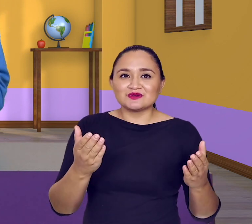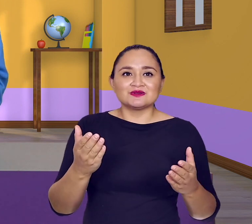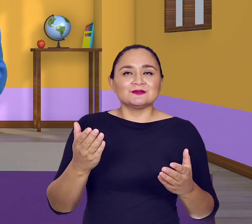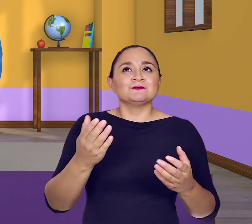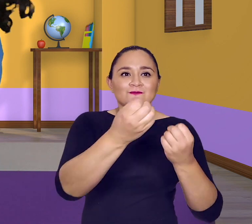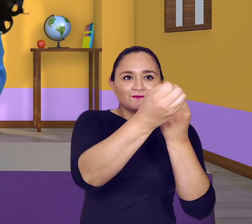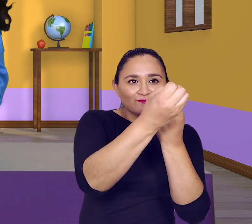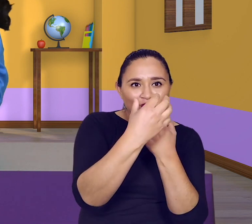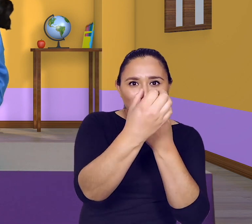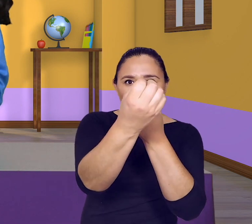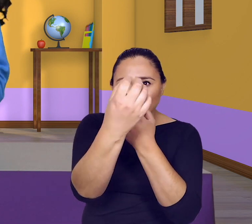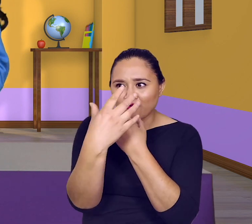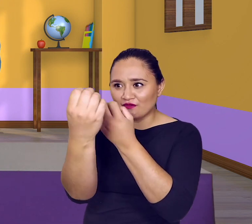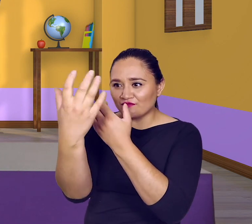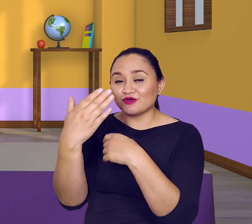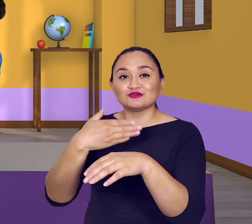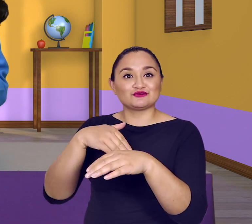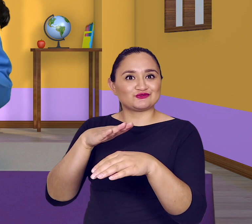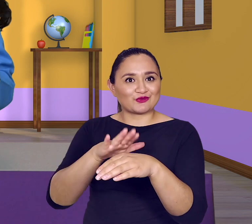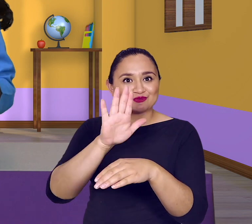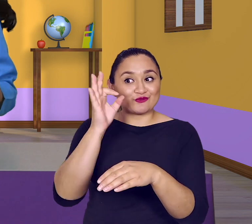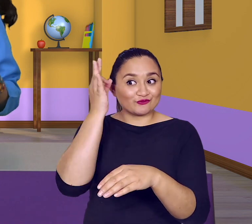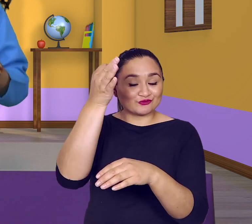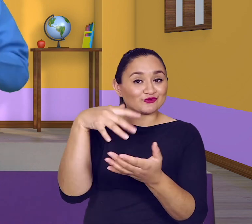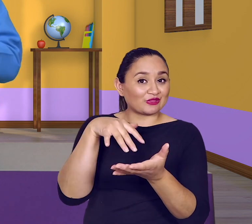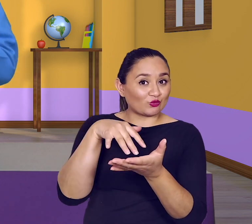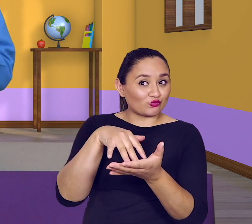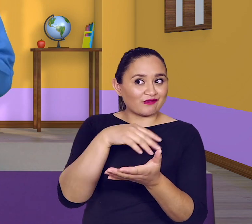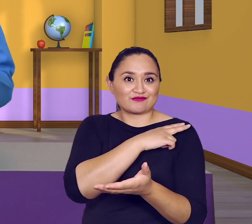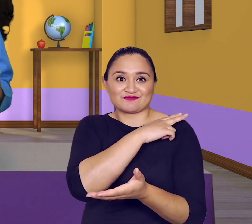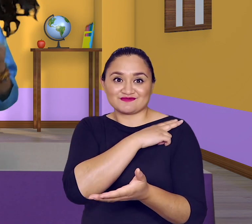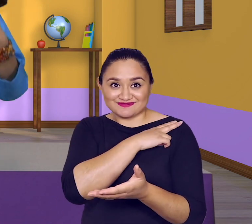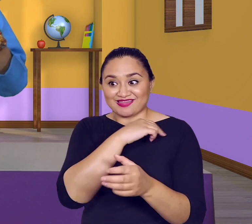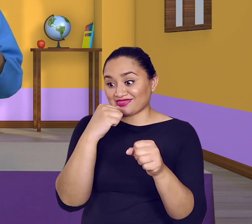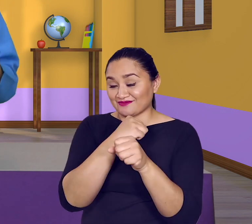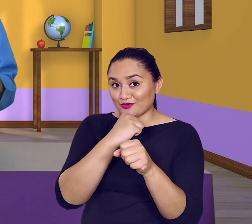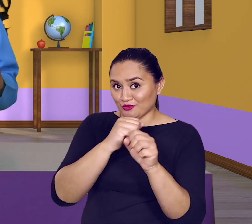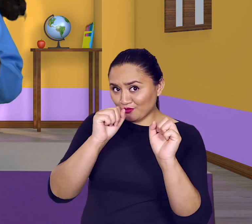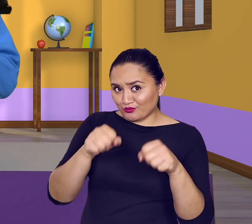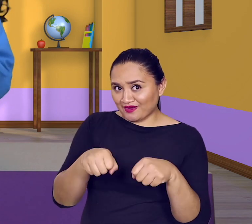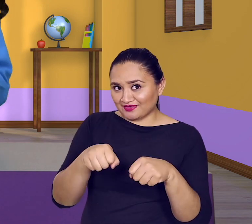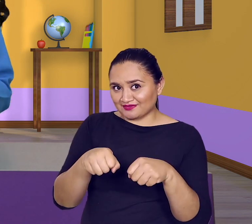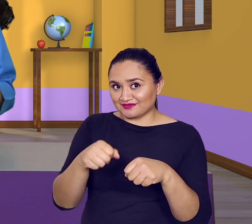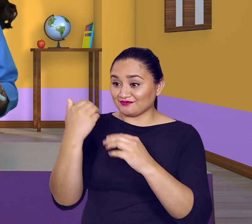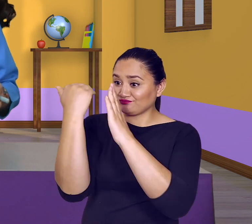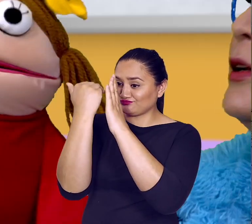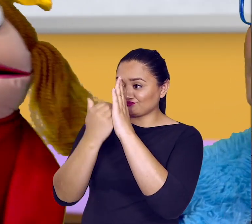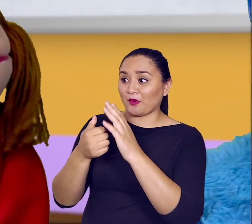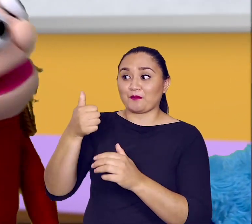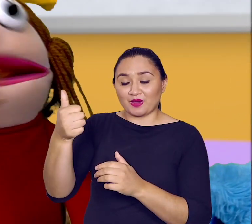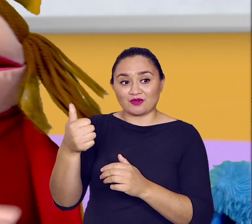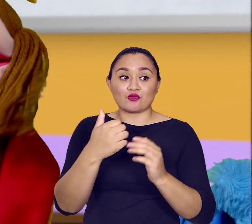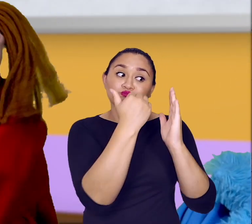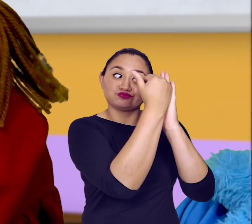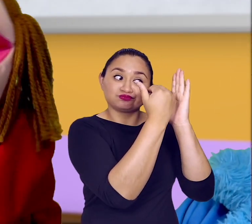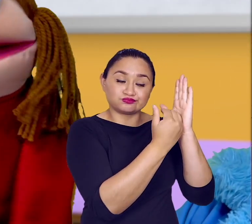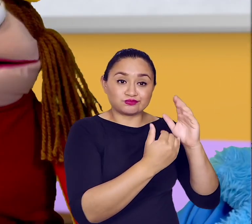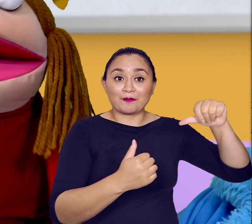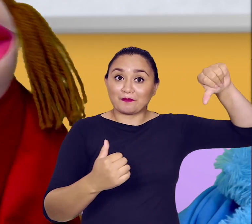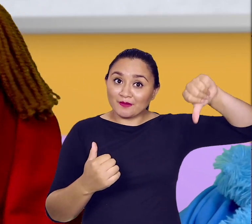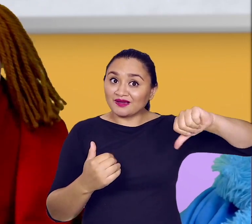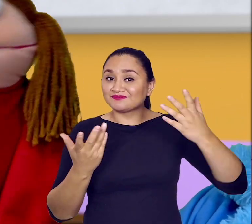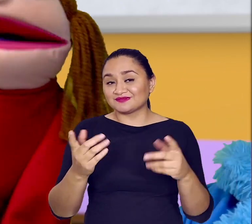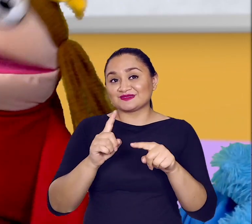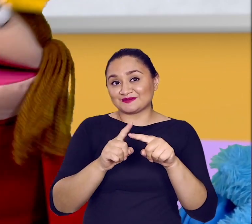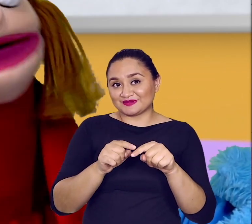mucha información sobre la profesión que te gusta y analices las ventajas y las desventajas y